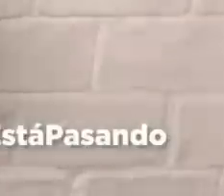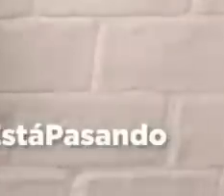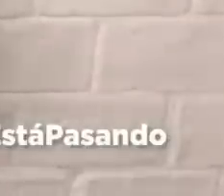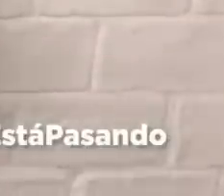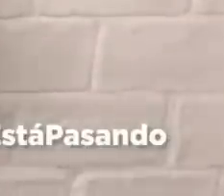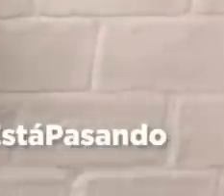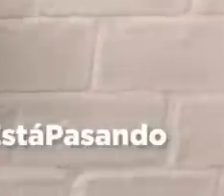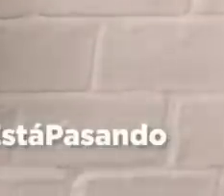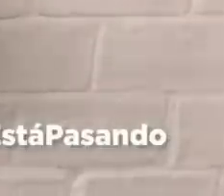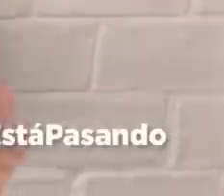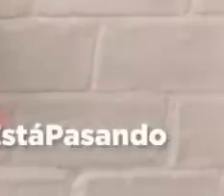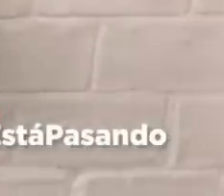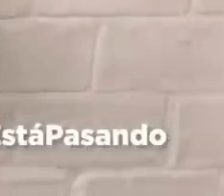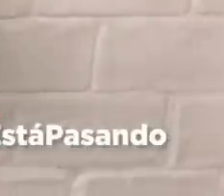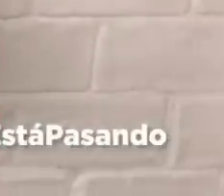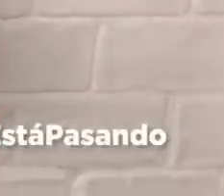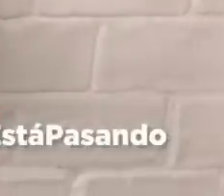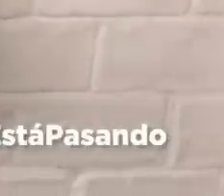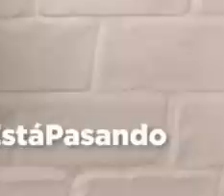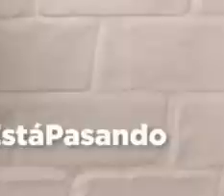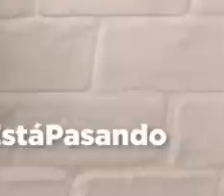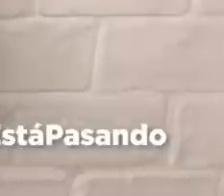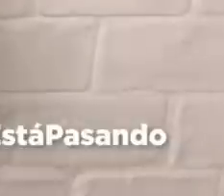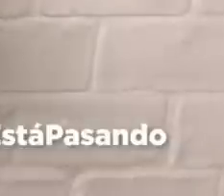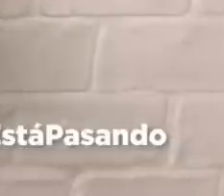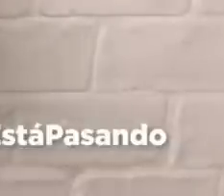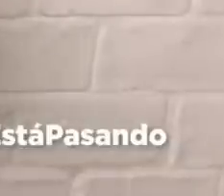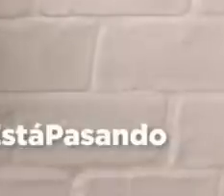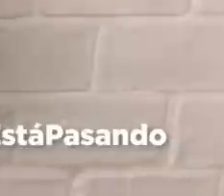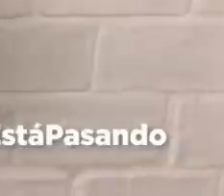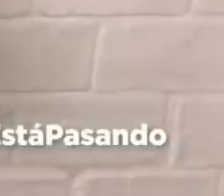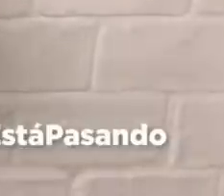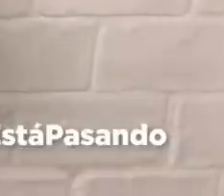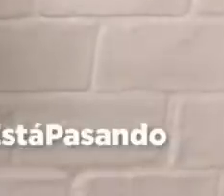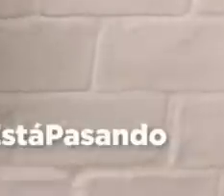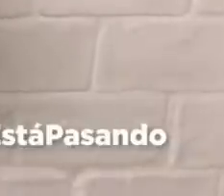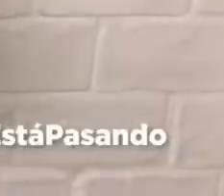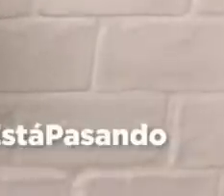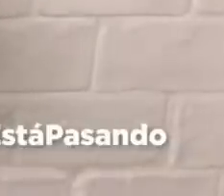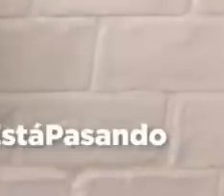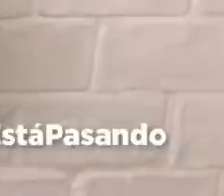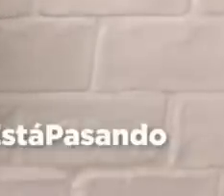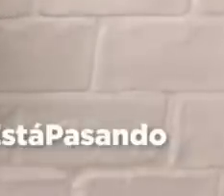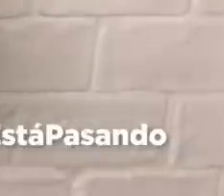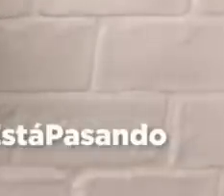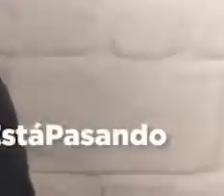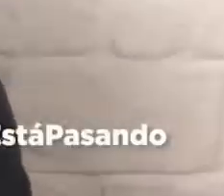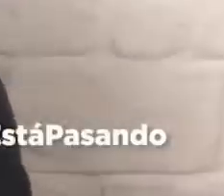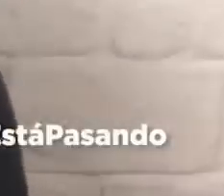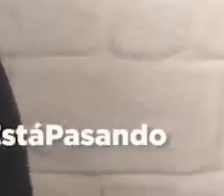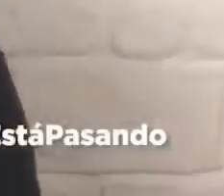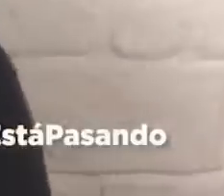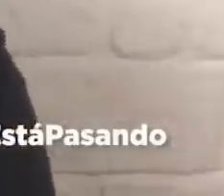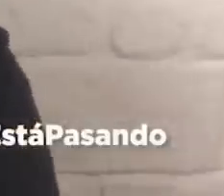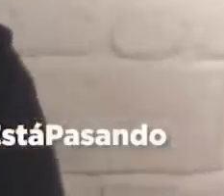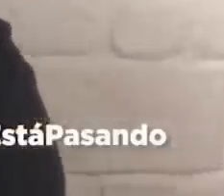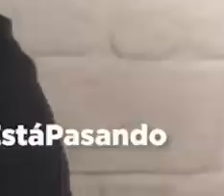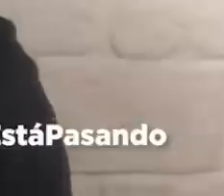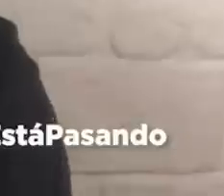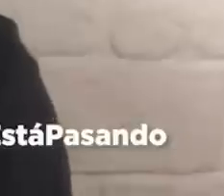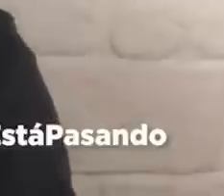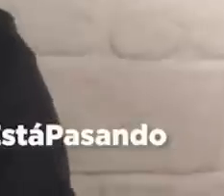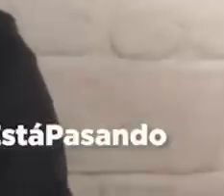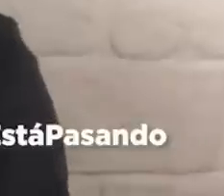que el presidente se fue al carajo. Porque ya destituir a un director técnico por teléfono está mal, pero echar a un ministro